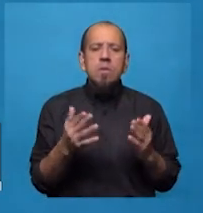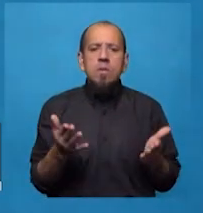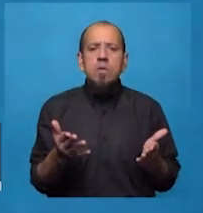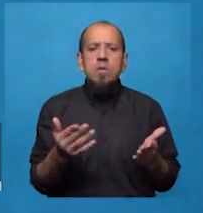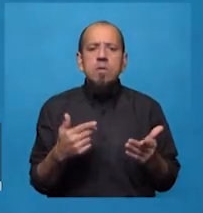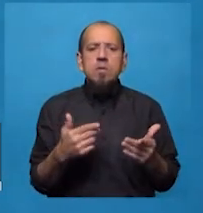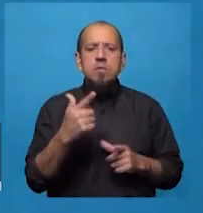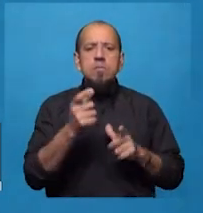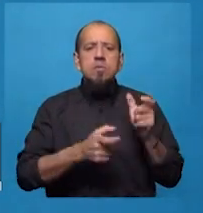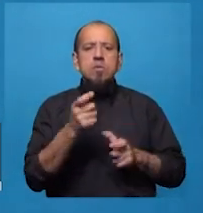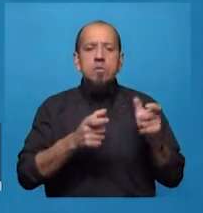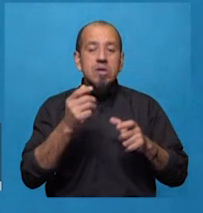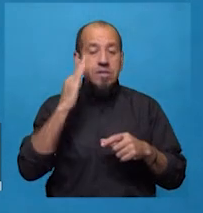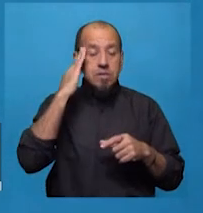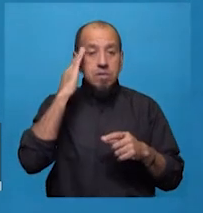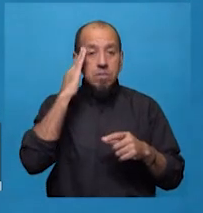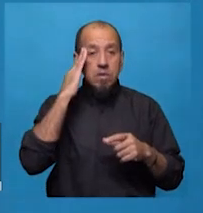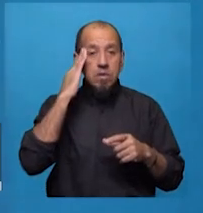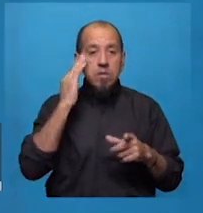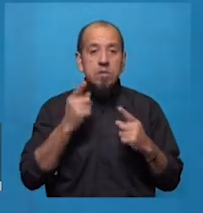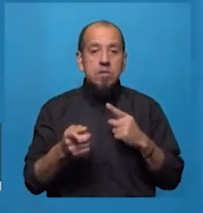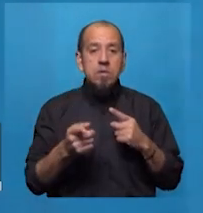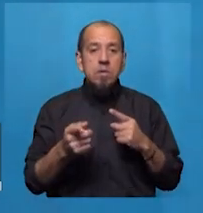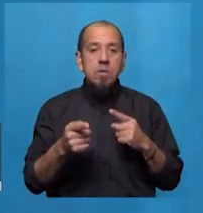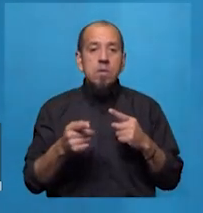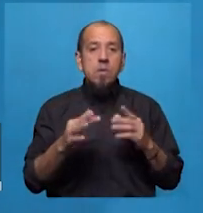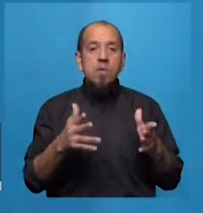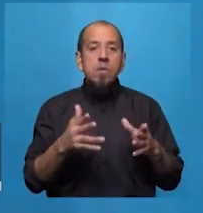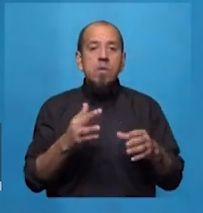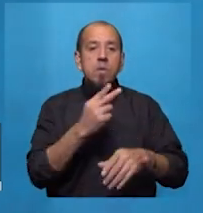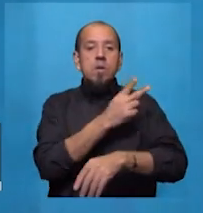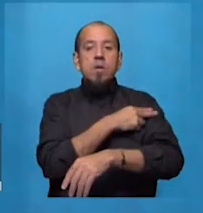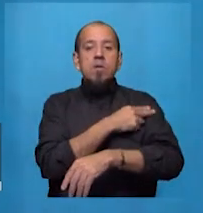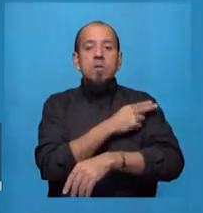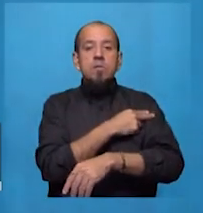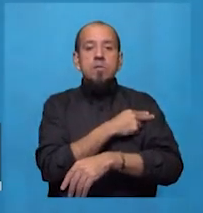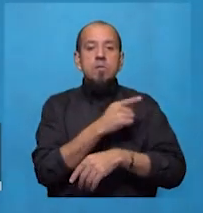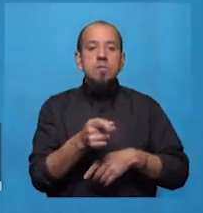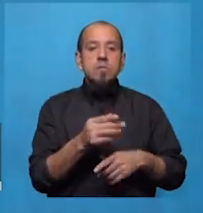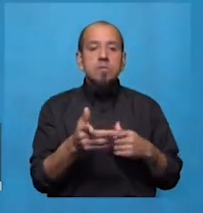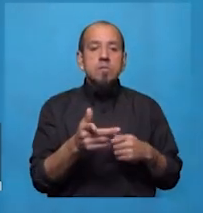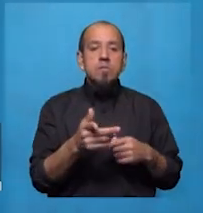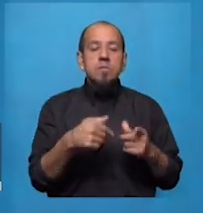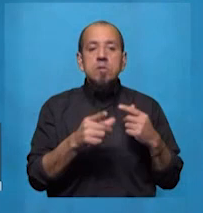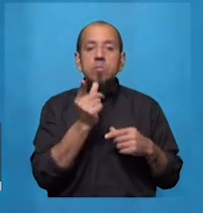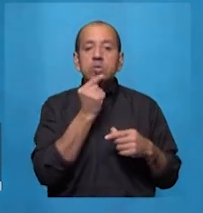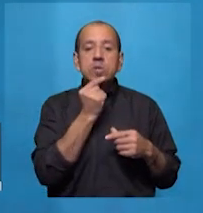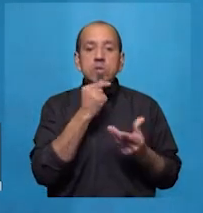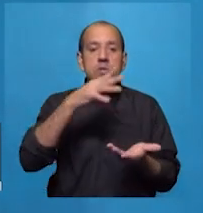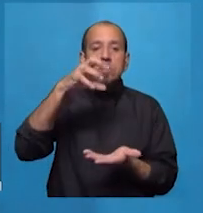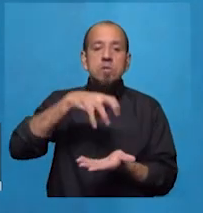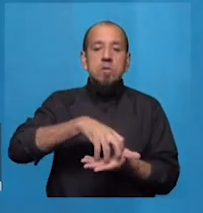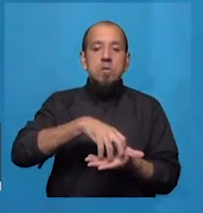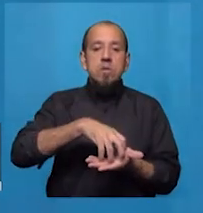importante que los vecinos también tengan conocimiento de el jefe de la zona del comisario de la seccional que